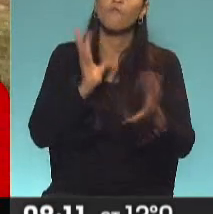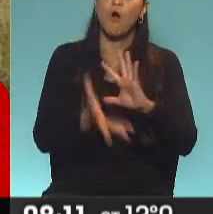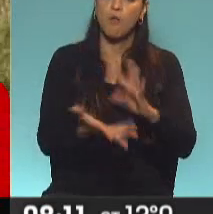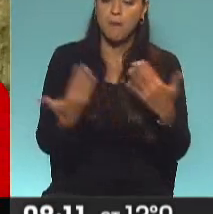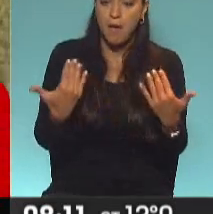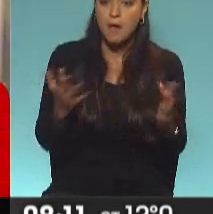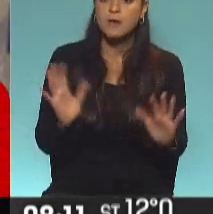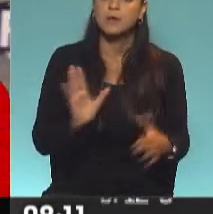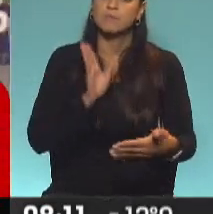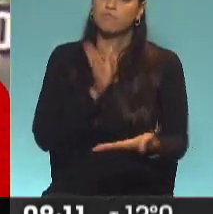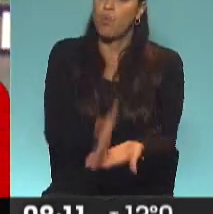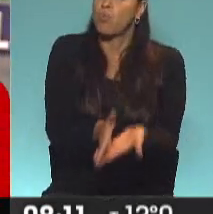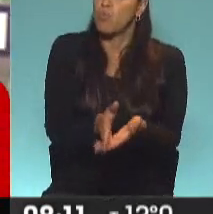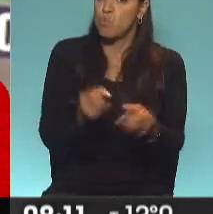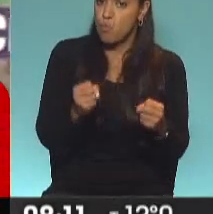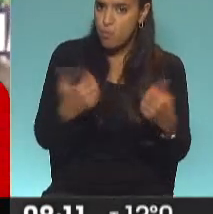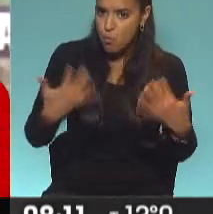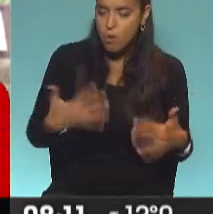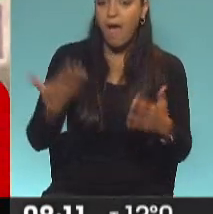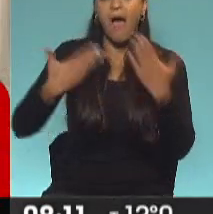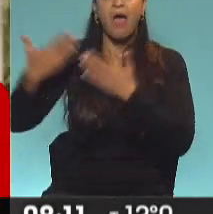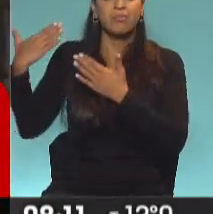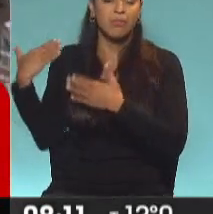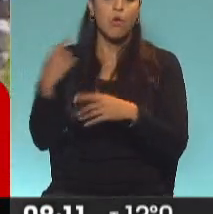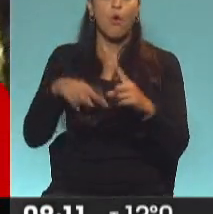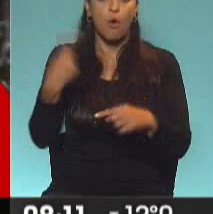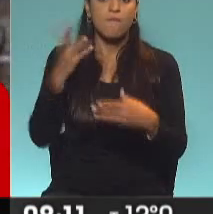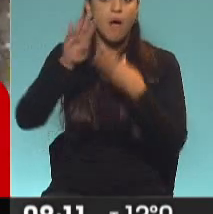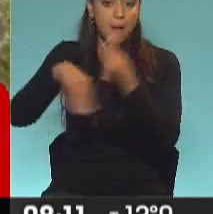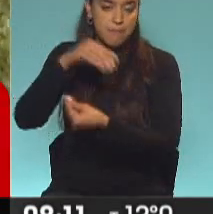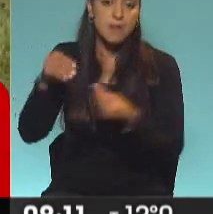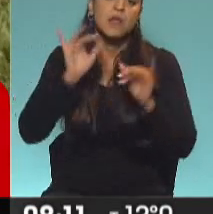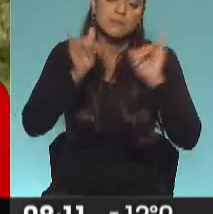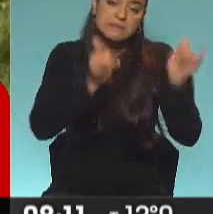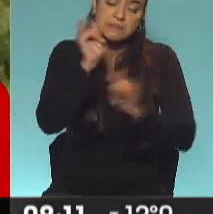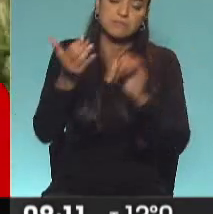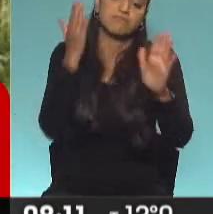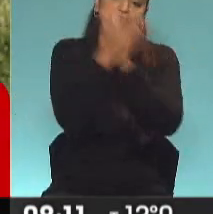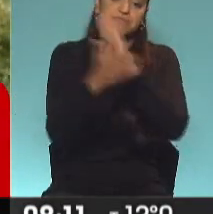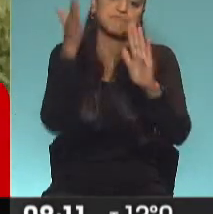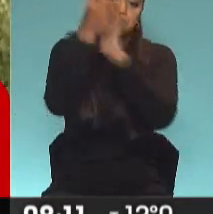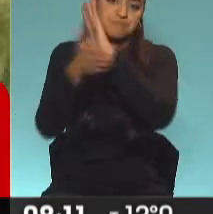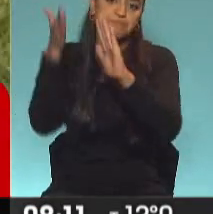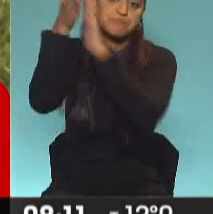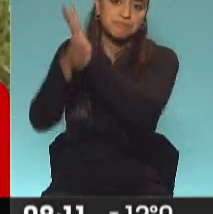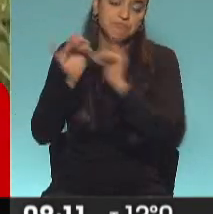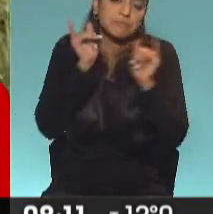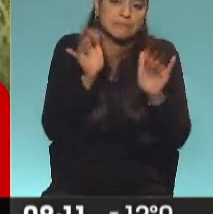más intransigente respecto a las otras familias que sí aceptaron ir dejando estos